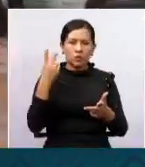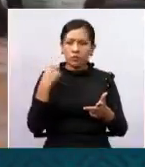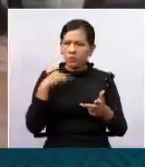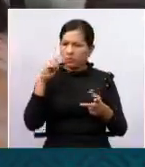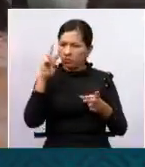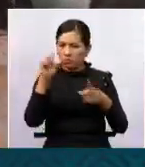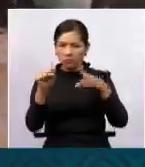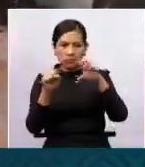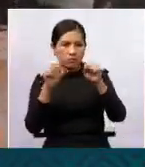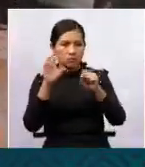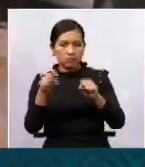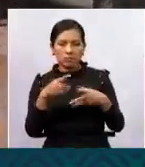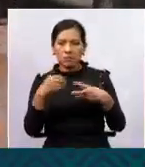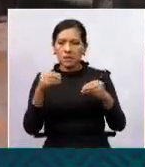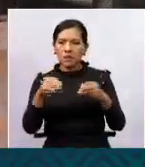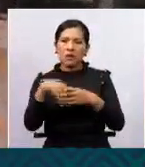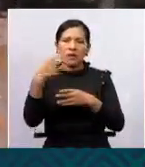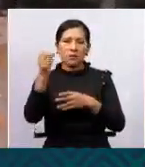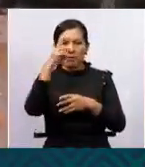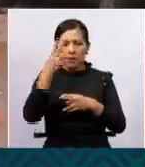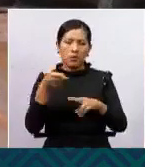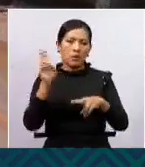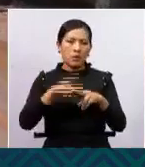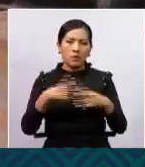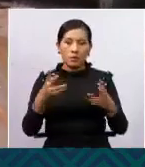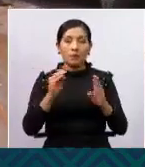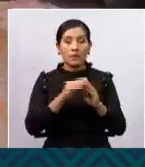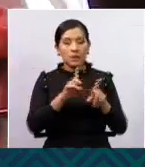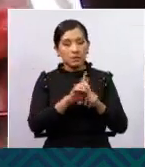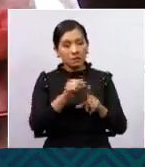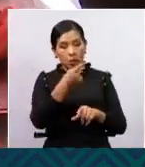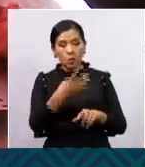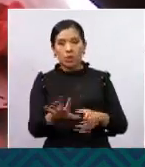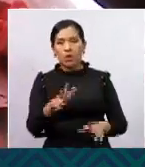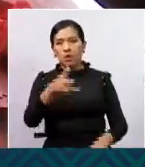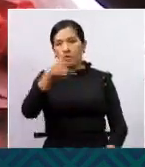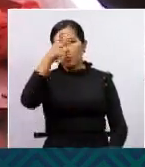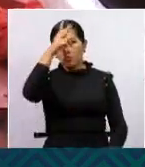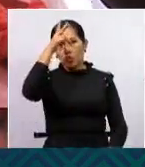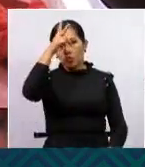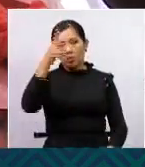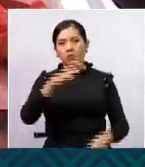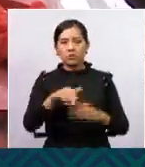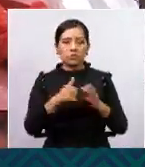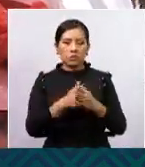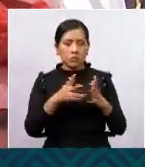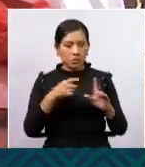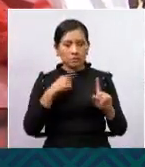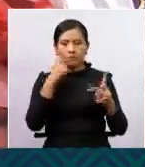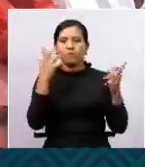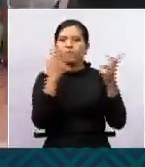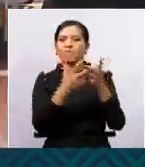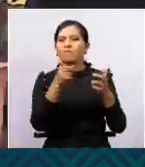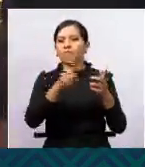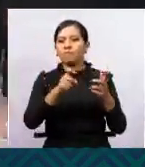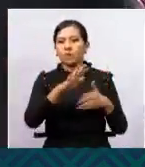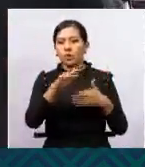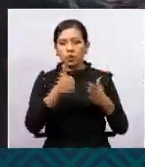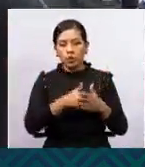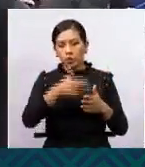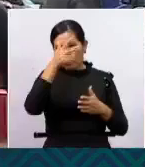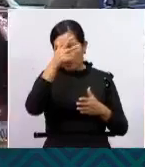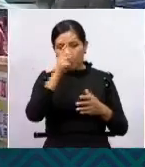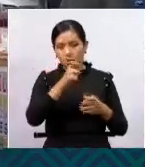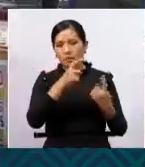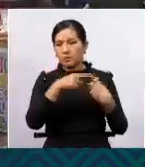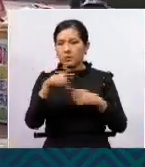también se ha comenzado un camión con pollos de descarte también ya se ha coordinado con el senasac para que estos podios vayan a un matadero y se